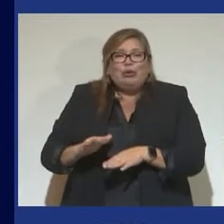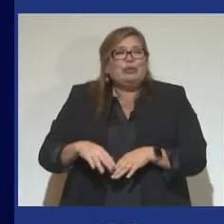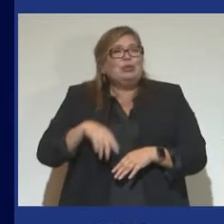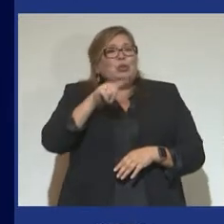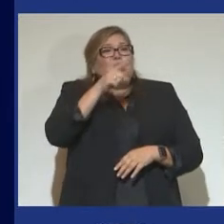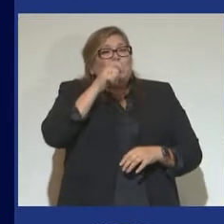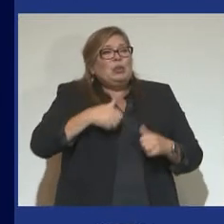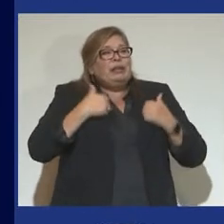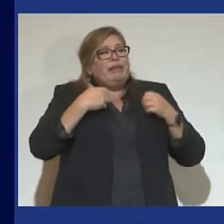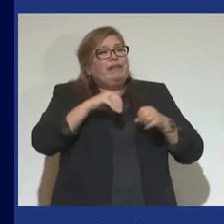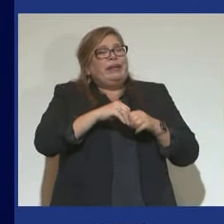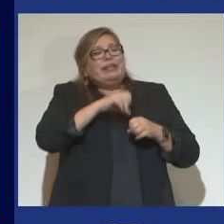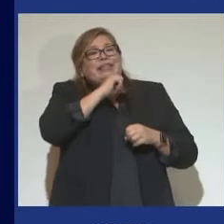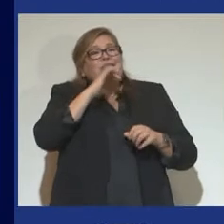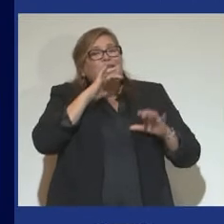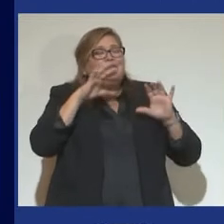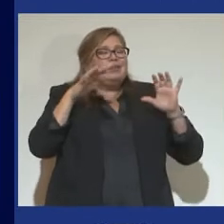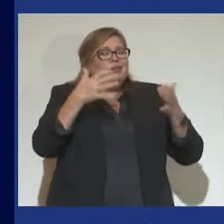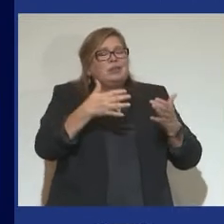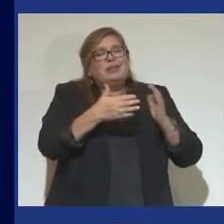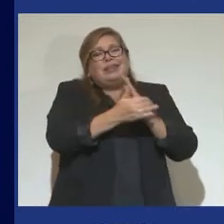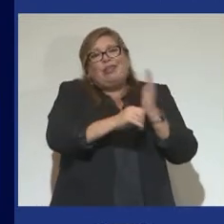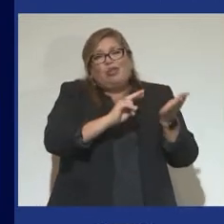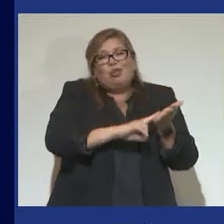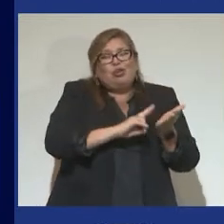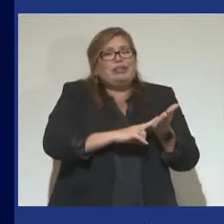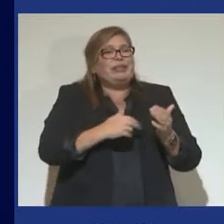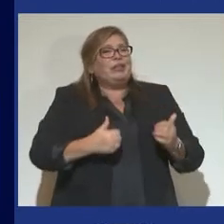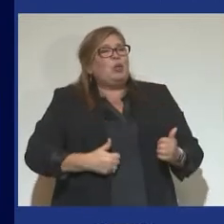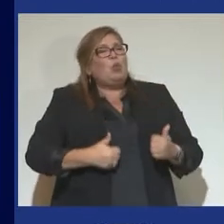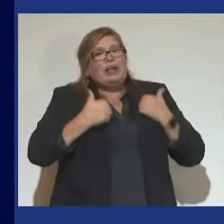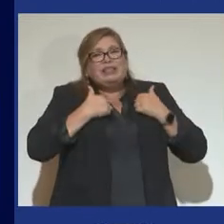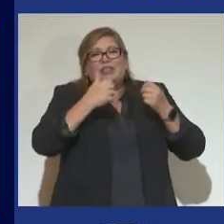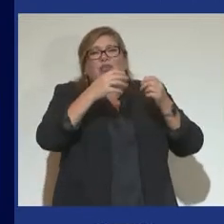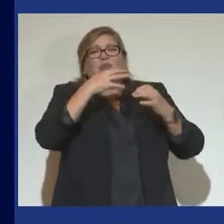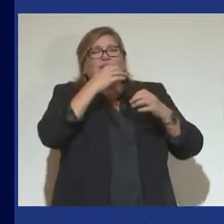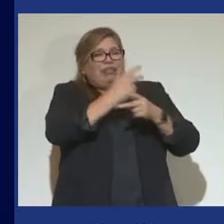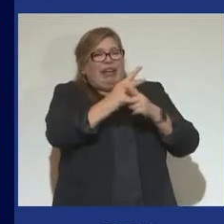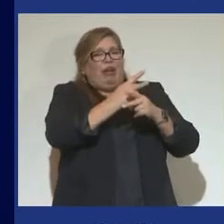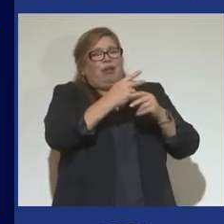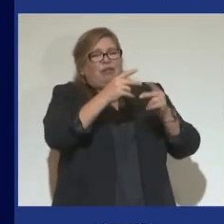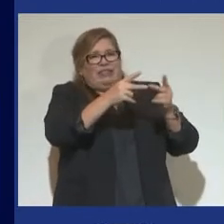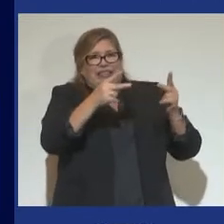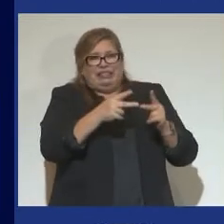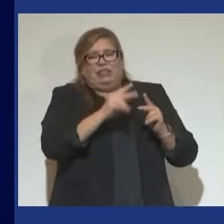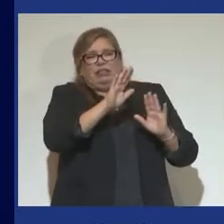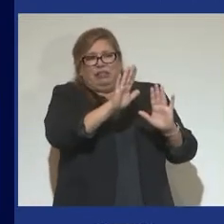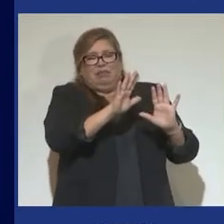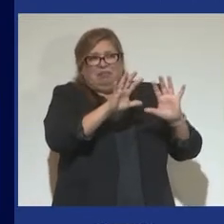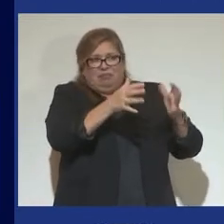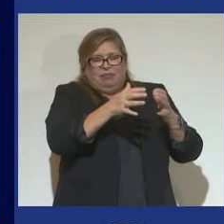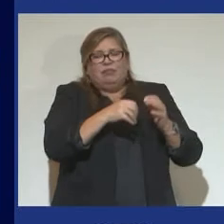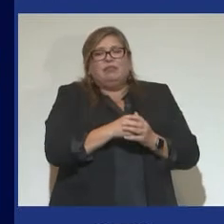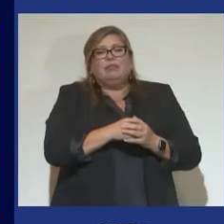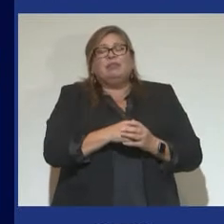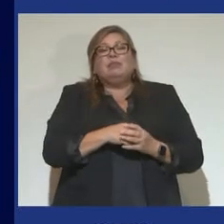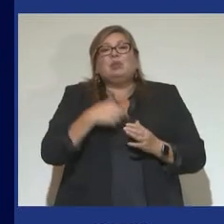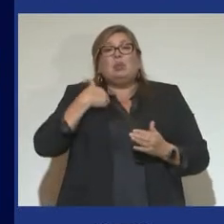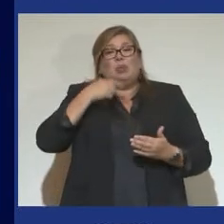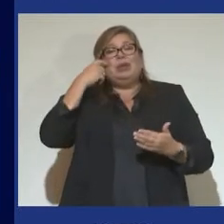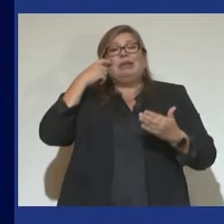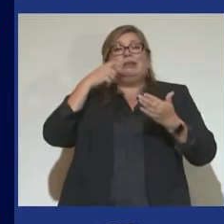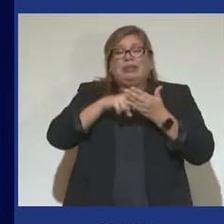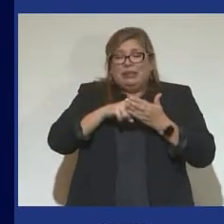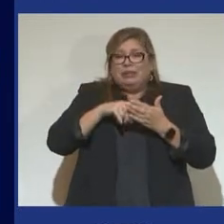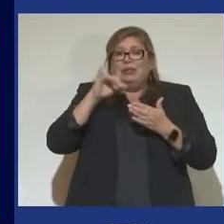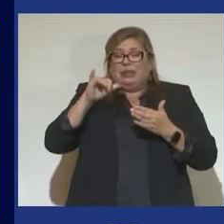residentes de centros de grupos de asistencia de vida